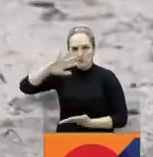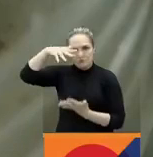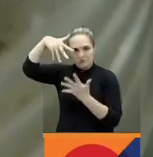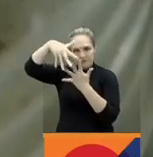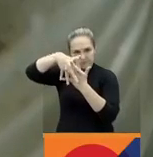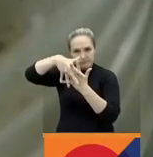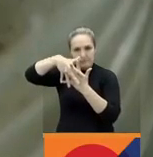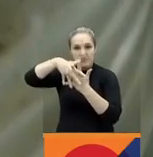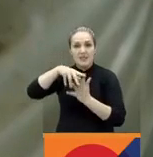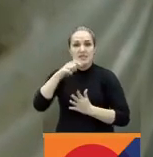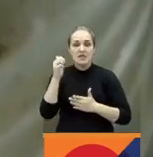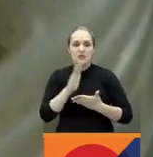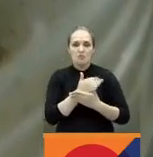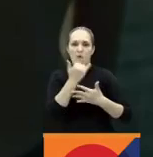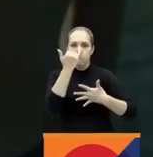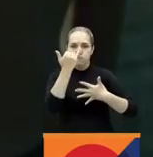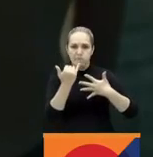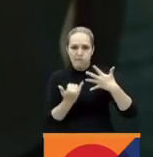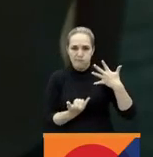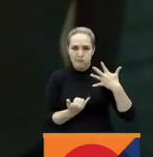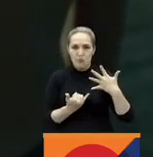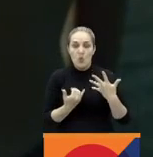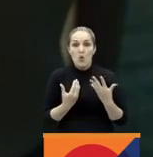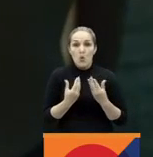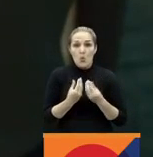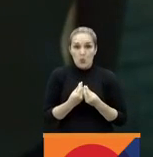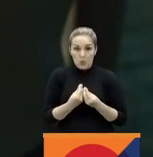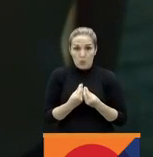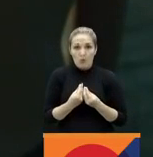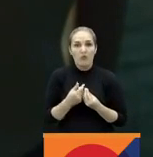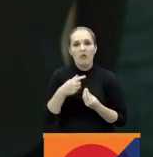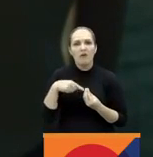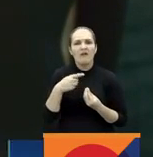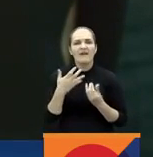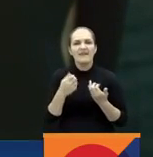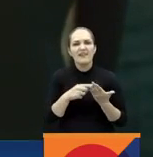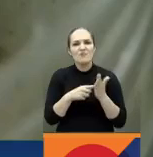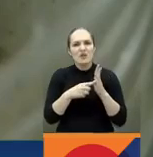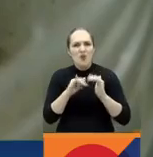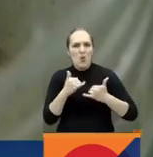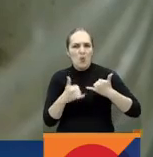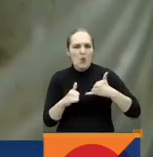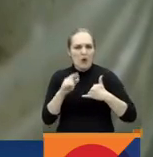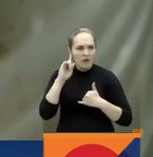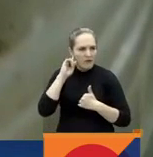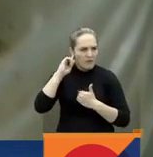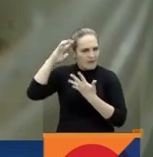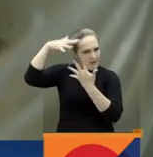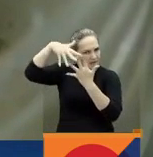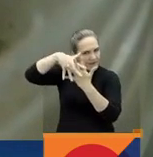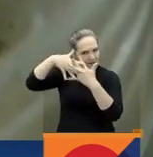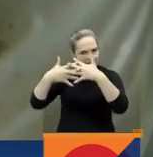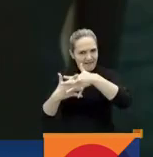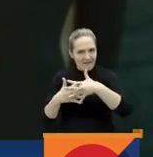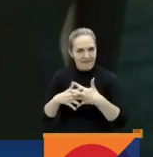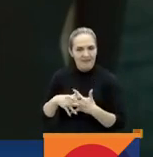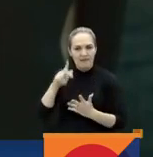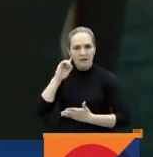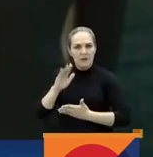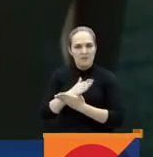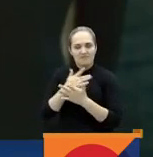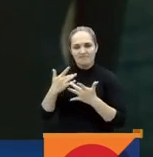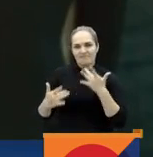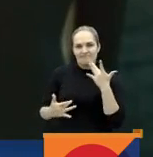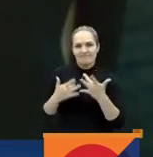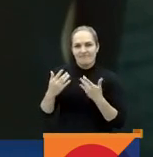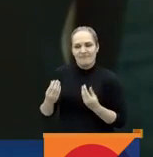las plataformas de escucha. Los miembros de Agualulo Trío van jugando con estas músicas, con su conocimiento y experimentando con ellas